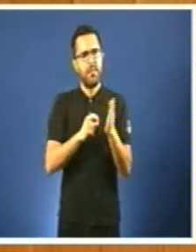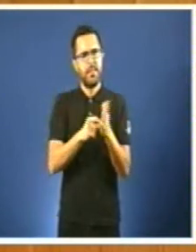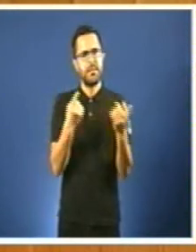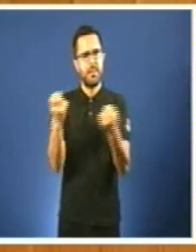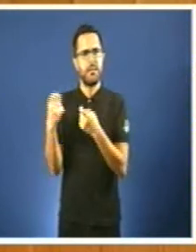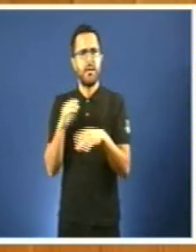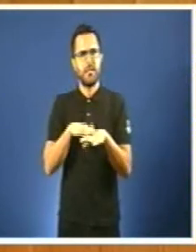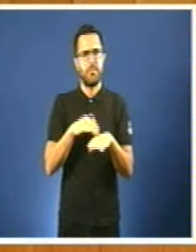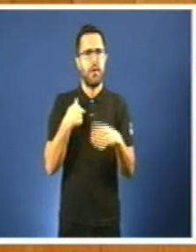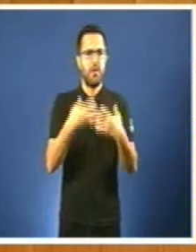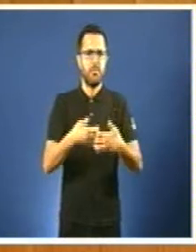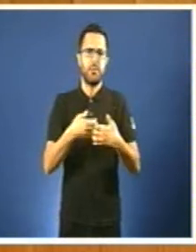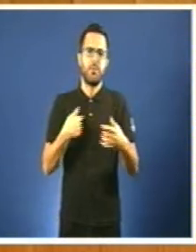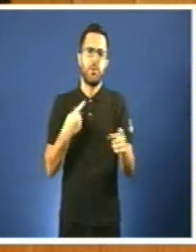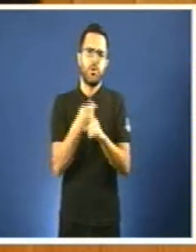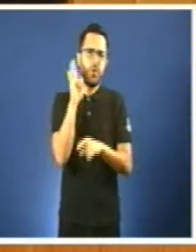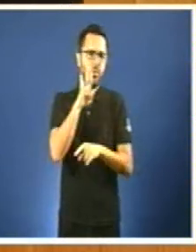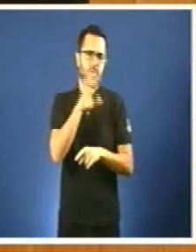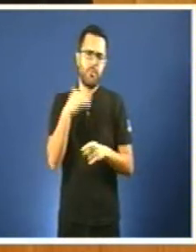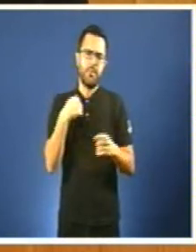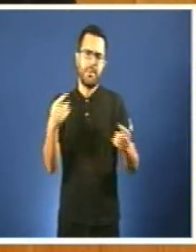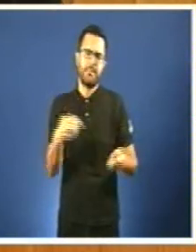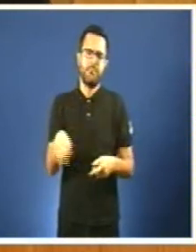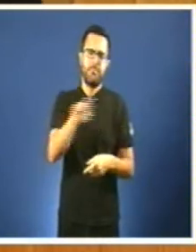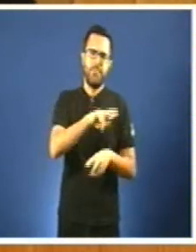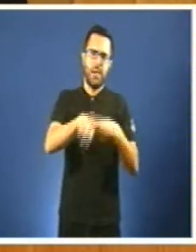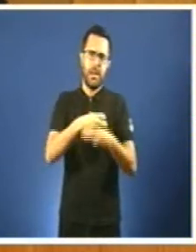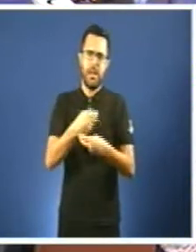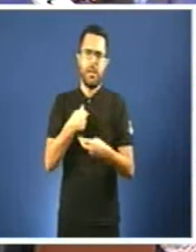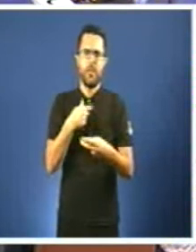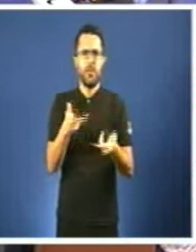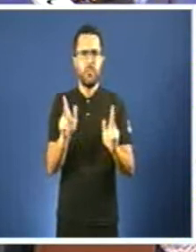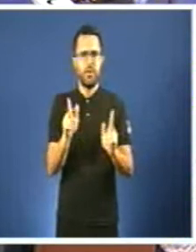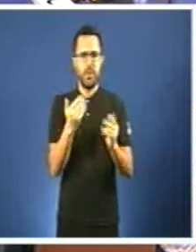para a regeneración democrática. Moitas gracias. Moitas gracias, señor Cerceda.